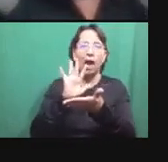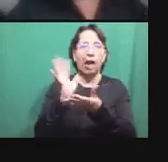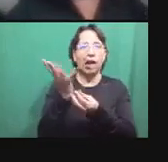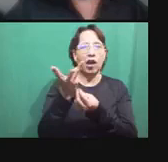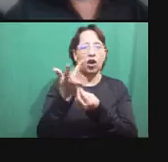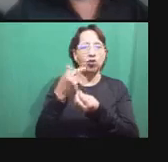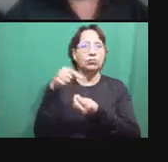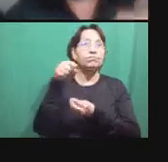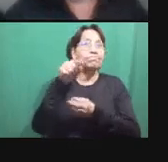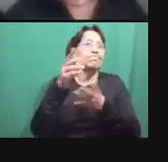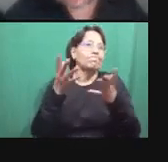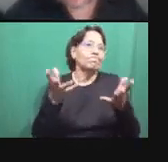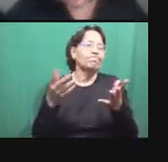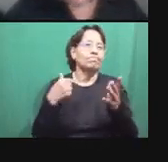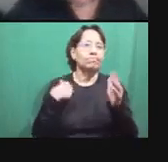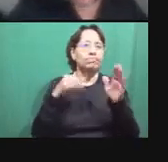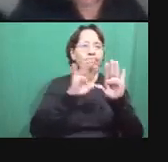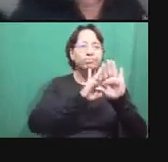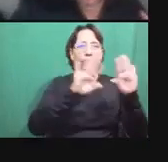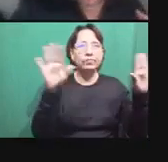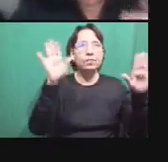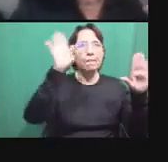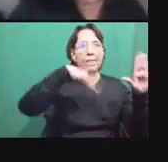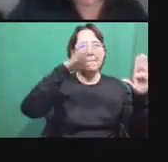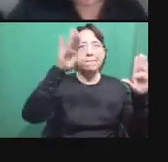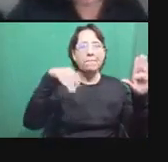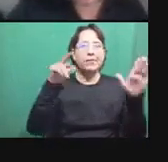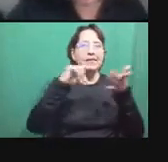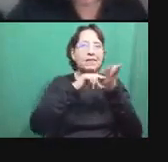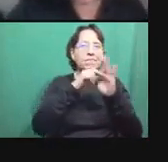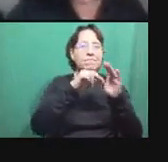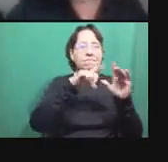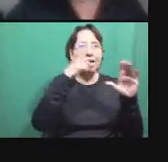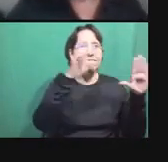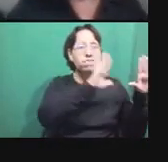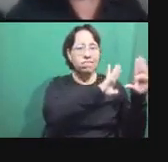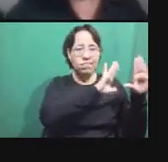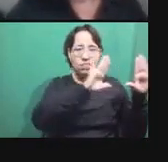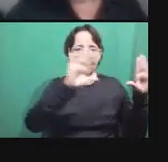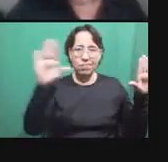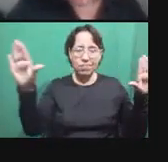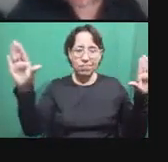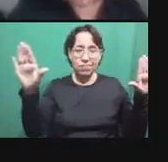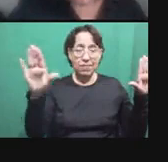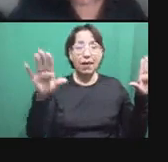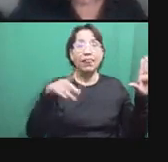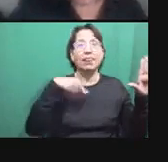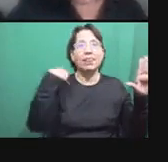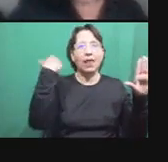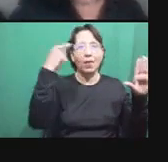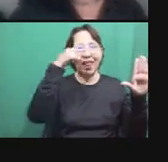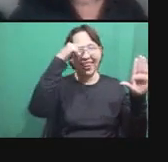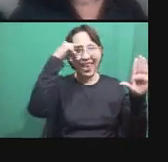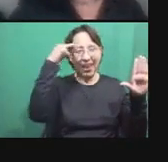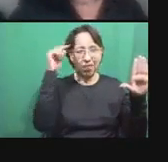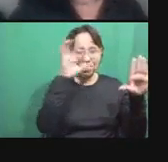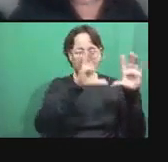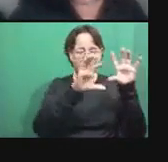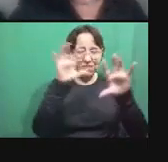es pintar de blanco el positivo para que el negativo esté constituido por esas expresiones.